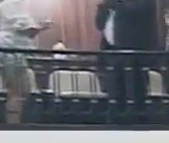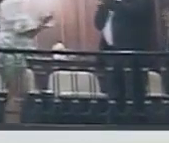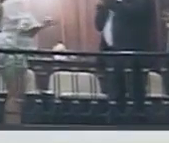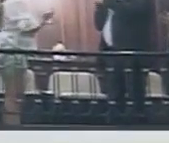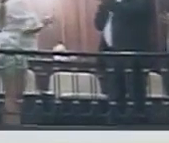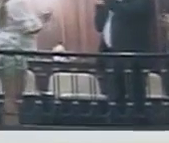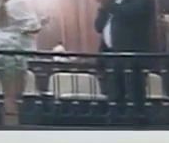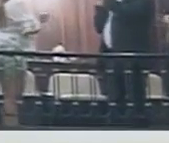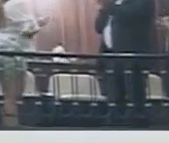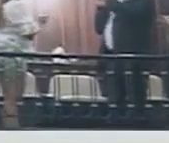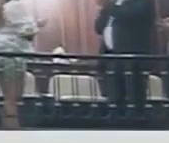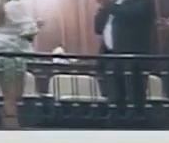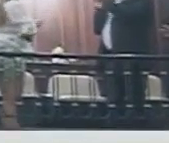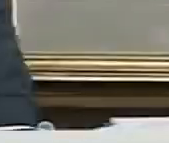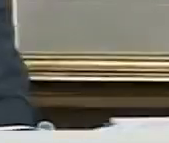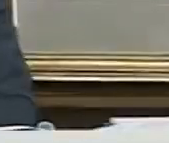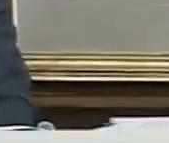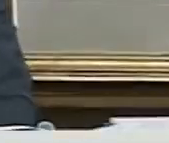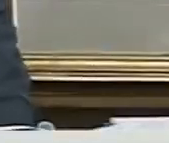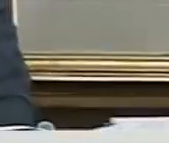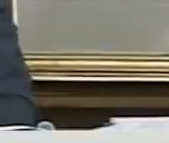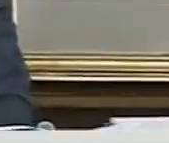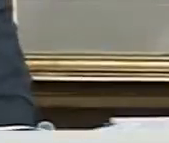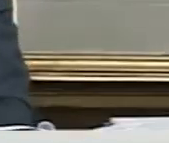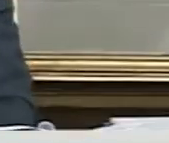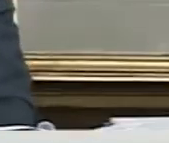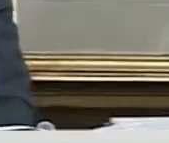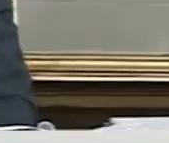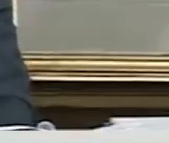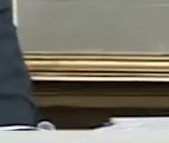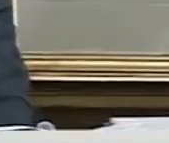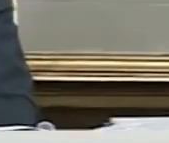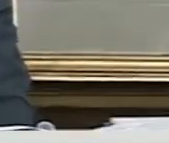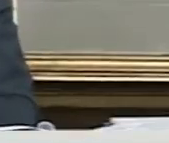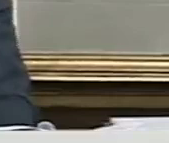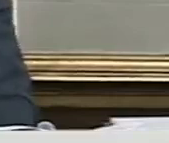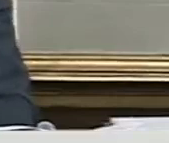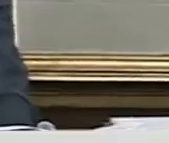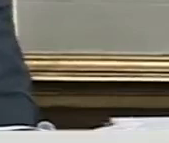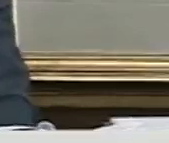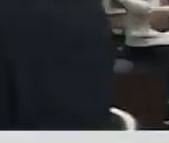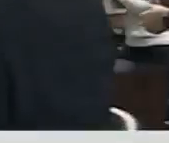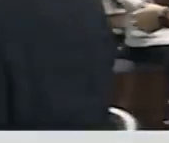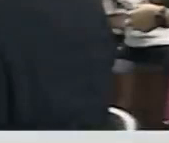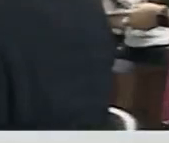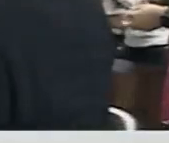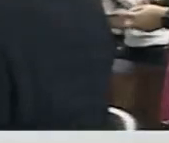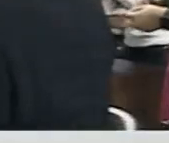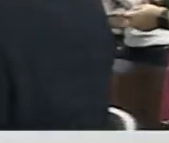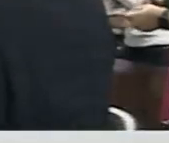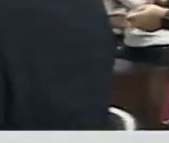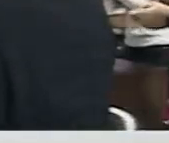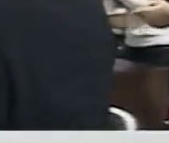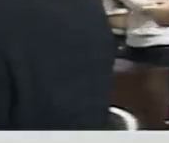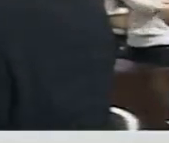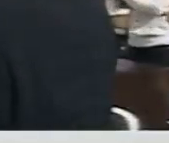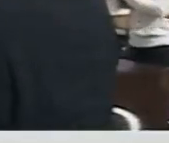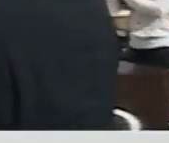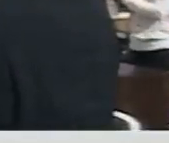aplauso nuestro abrazo de hermanas y de hermanos y nuestra convicción de que un